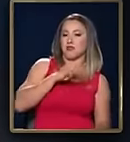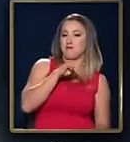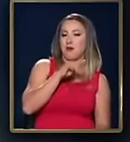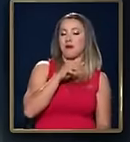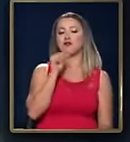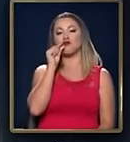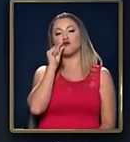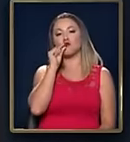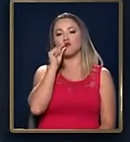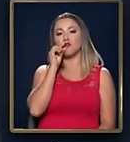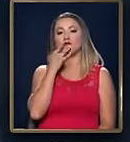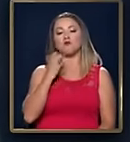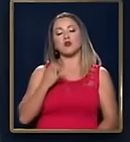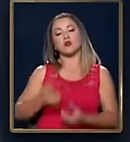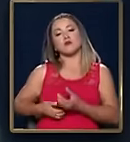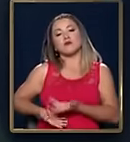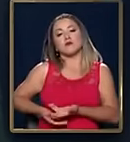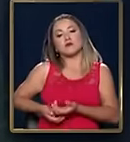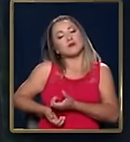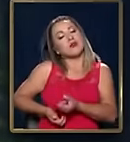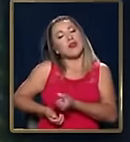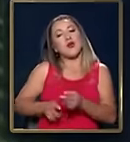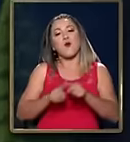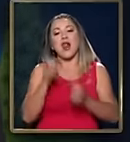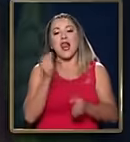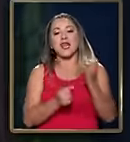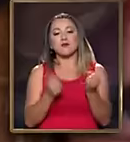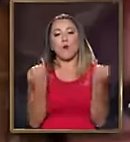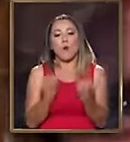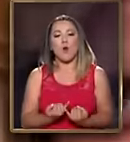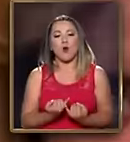fuma un pito porque estoy tomando leche cultivada. ¡Ah!